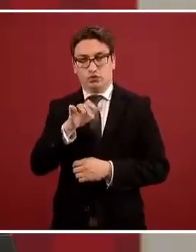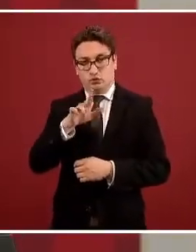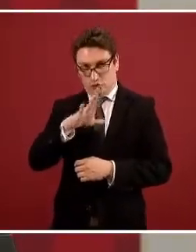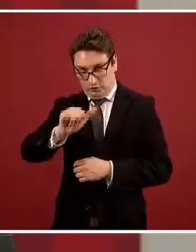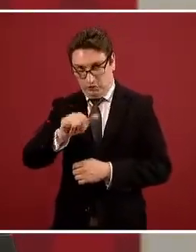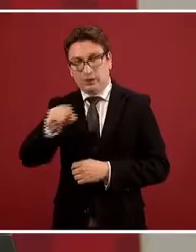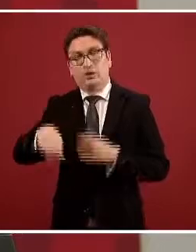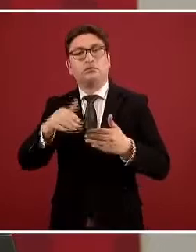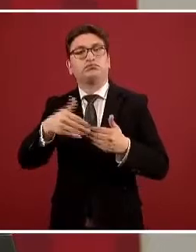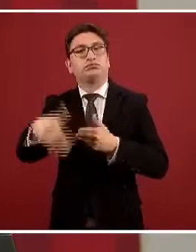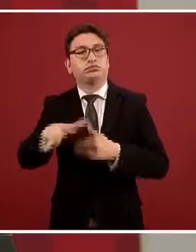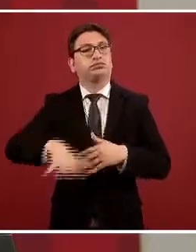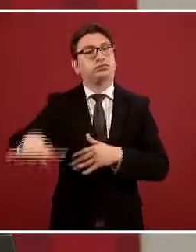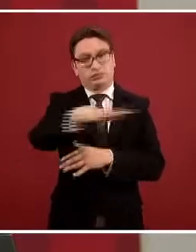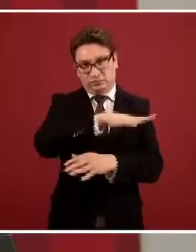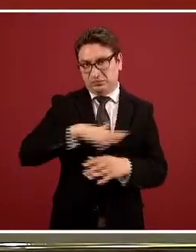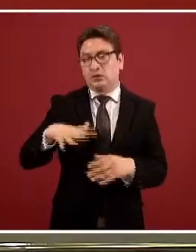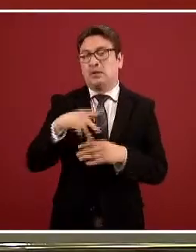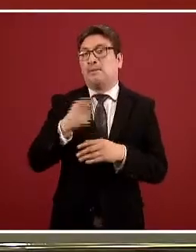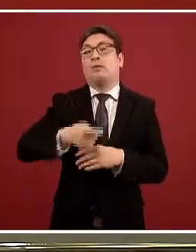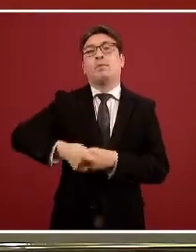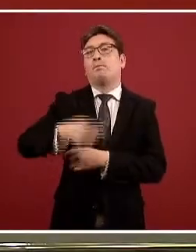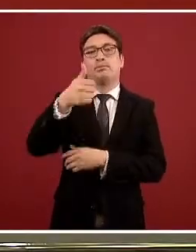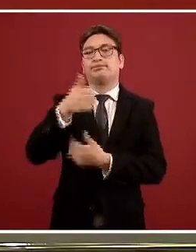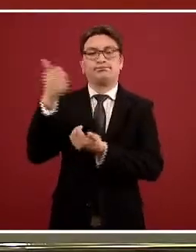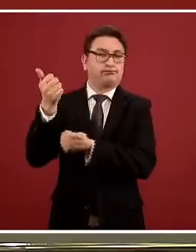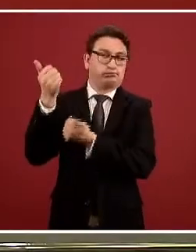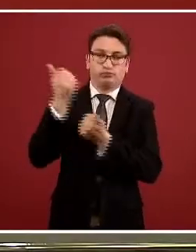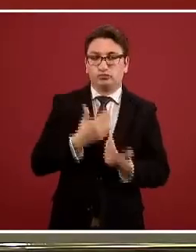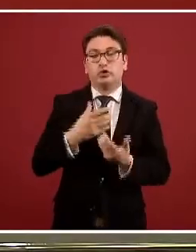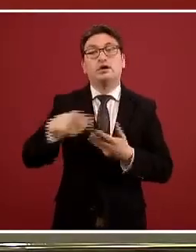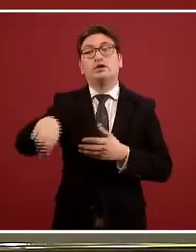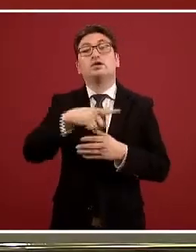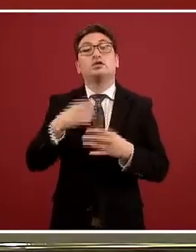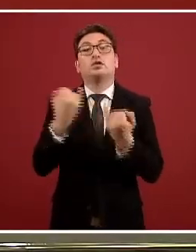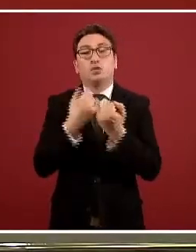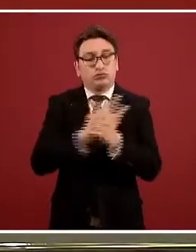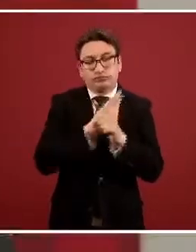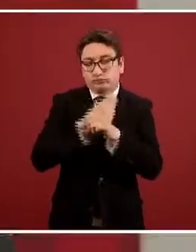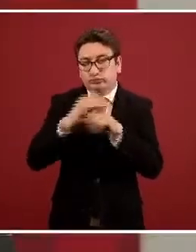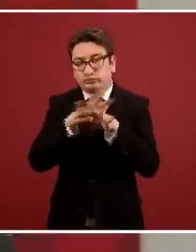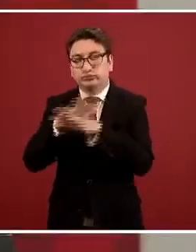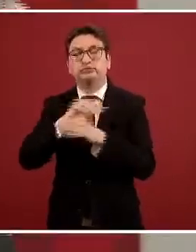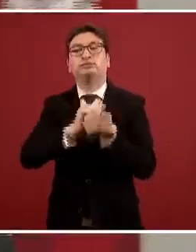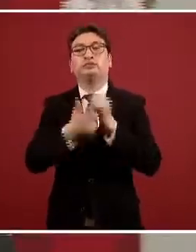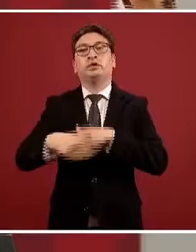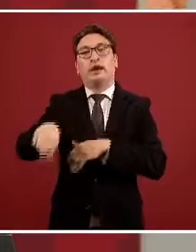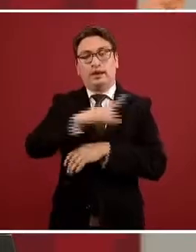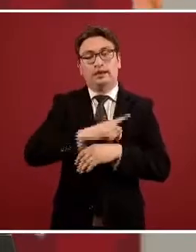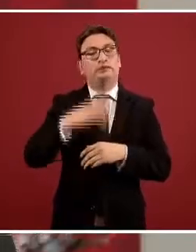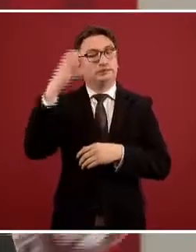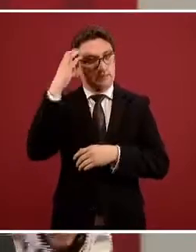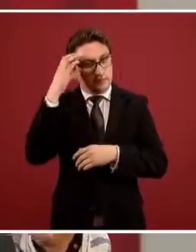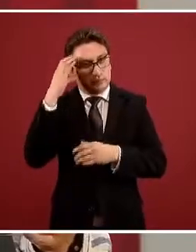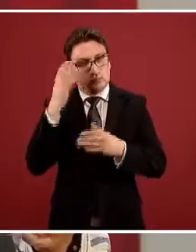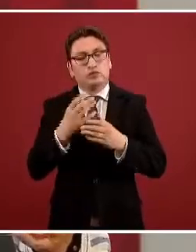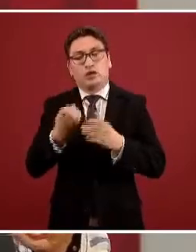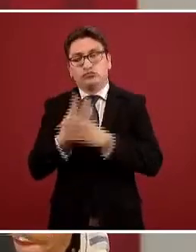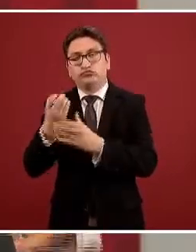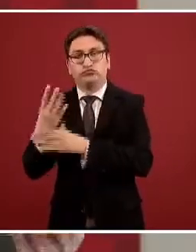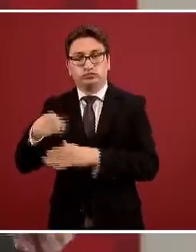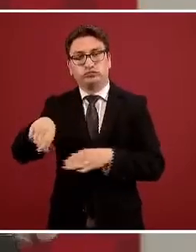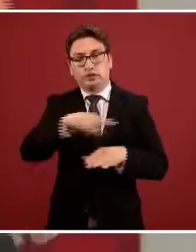interesa es que esta es una primera dotación de camas producto de la reconversión. En un aspecto más